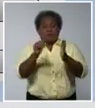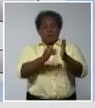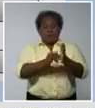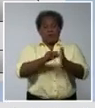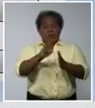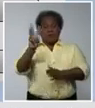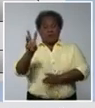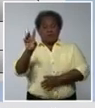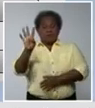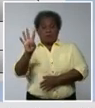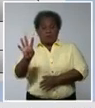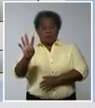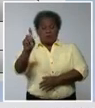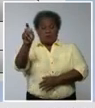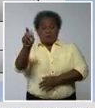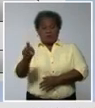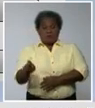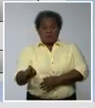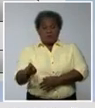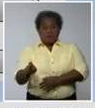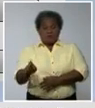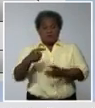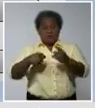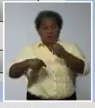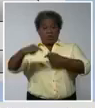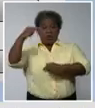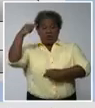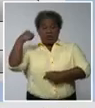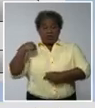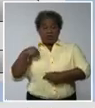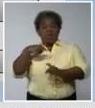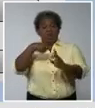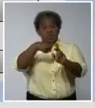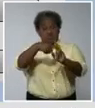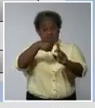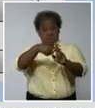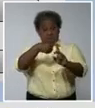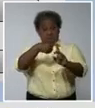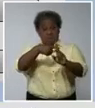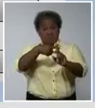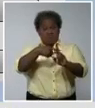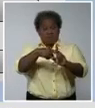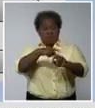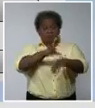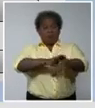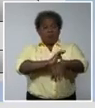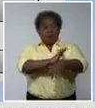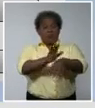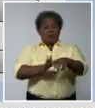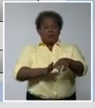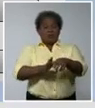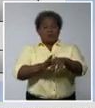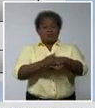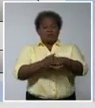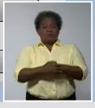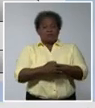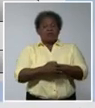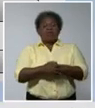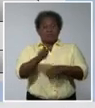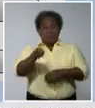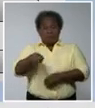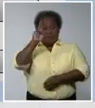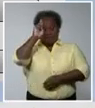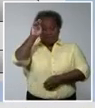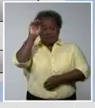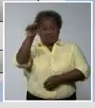9.394.034 personas ayer con positivos al SARS-CoV-2, o sea, activos